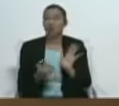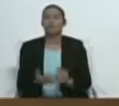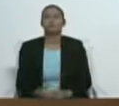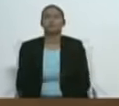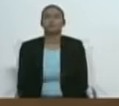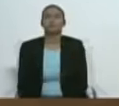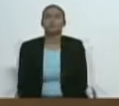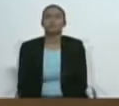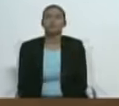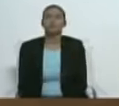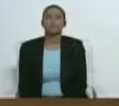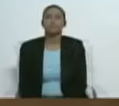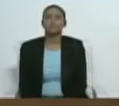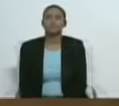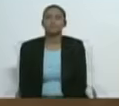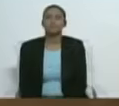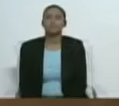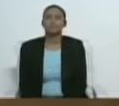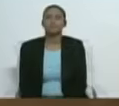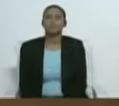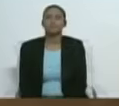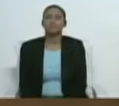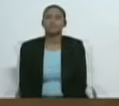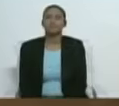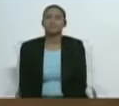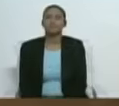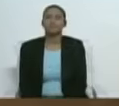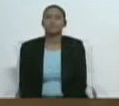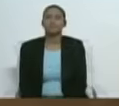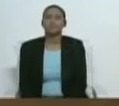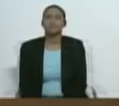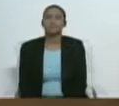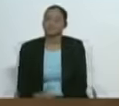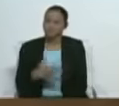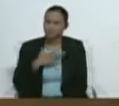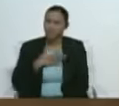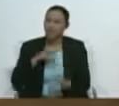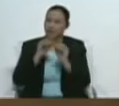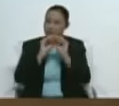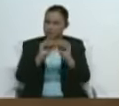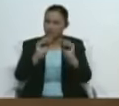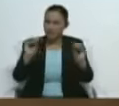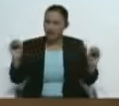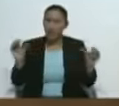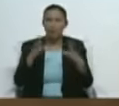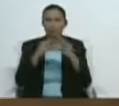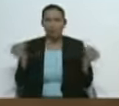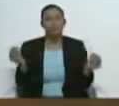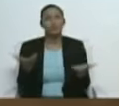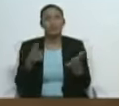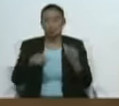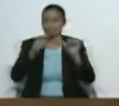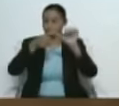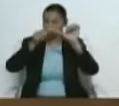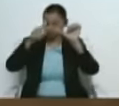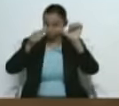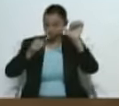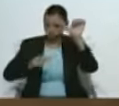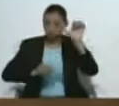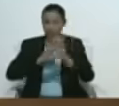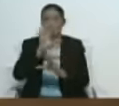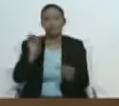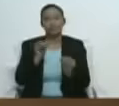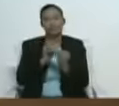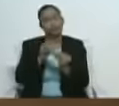eso es lo más importante el llamado y ya sí culmino esta breve comparecencia es a